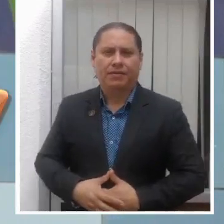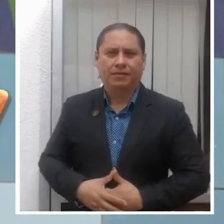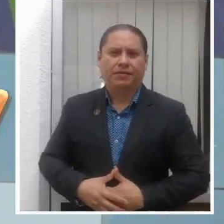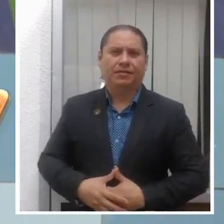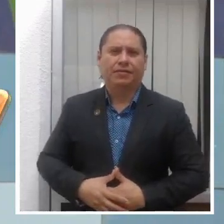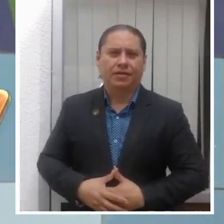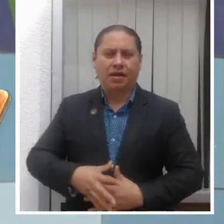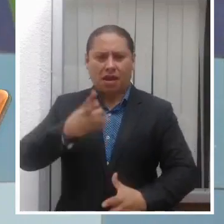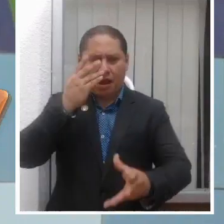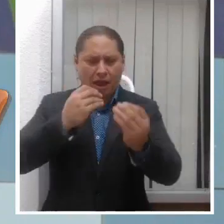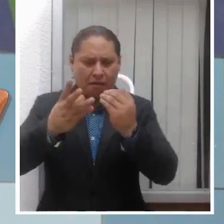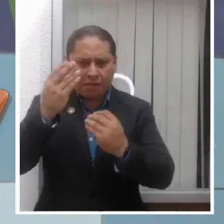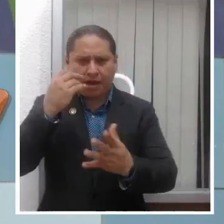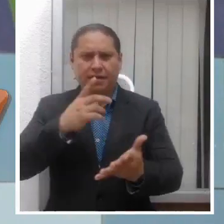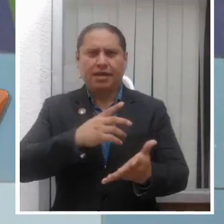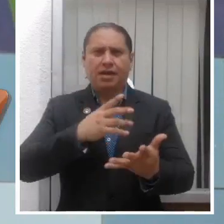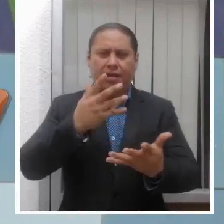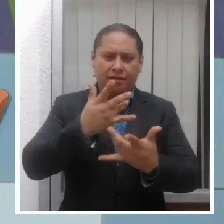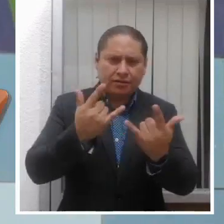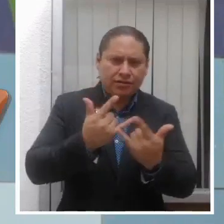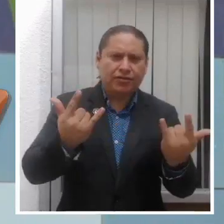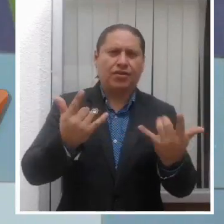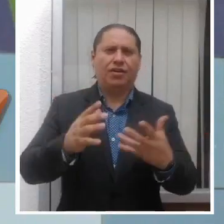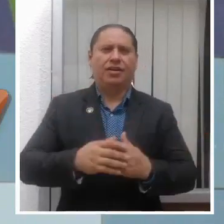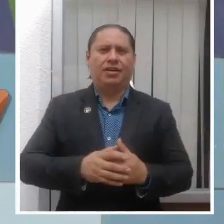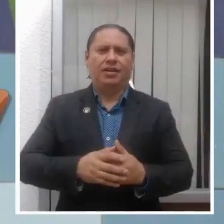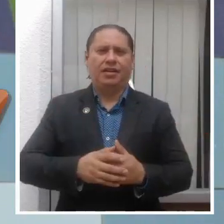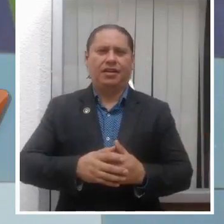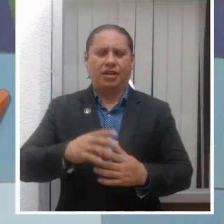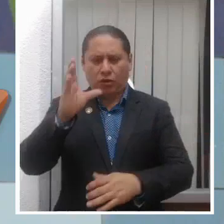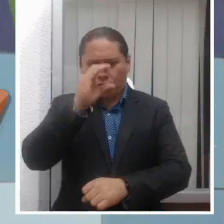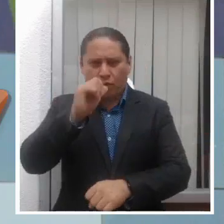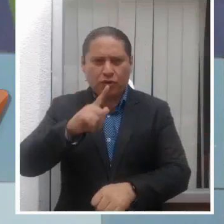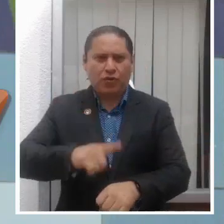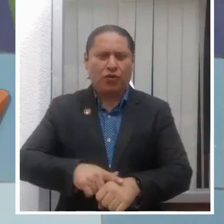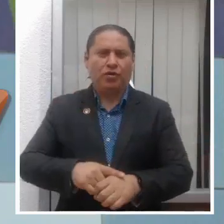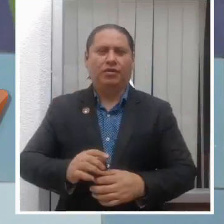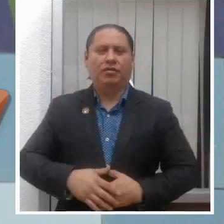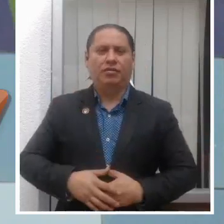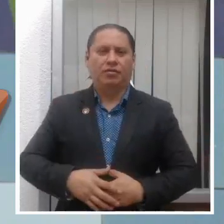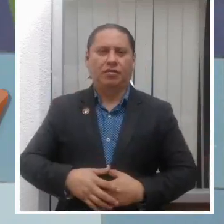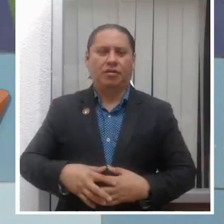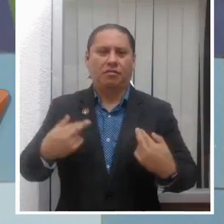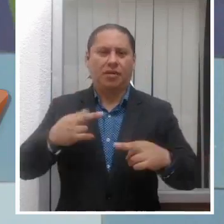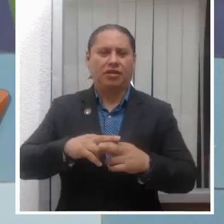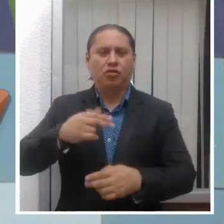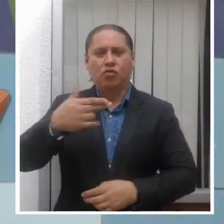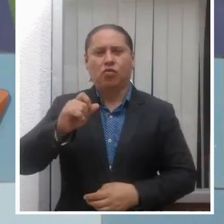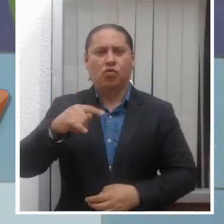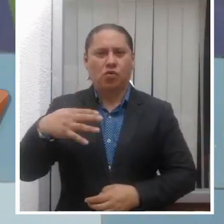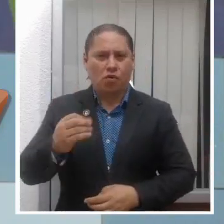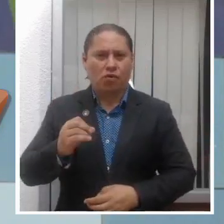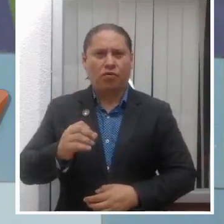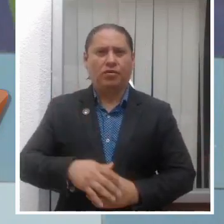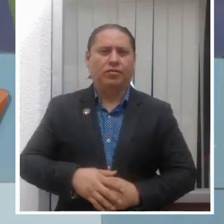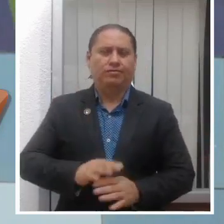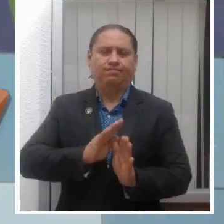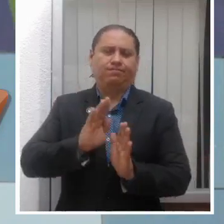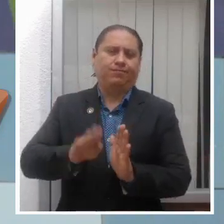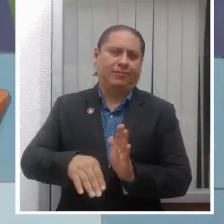aprendiendo literatura, poesía, al maestro Hugo Rascón Banda, que en paz